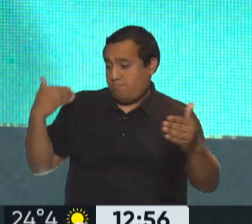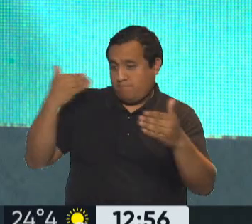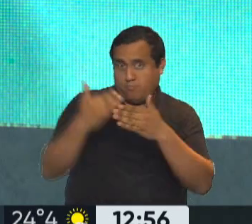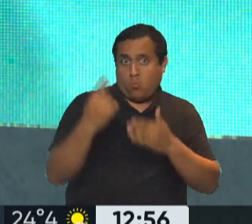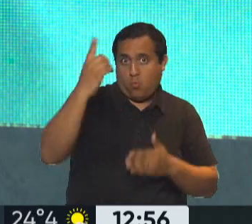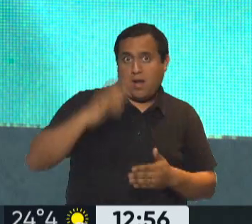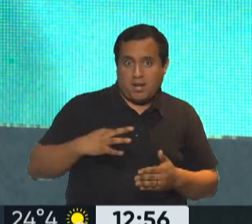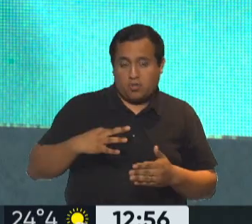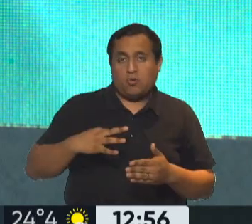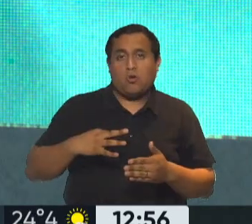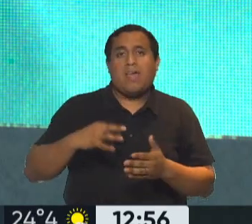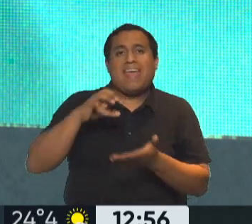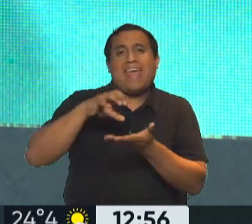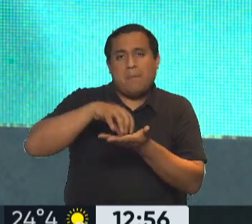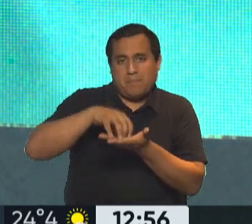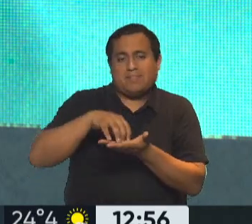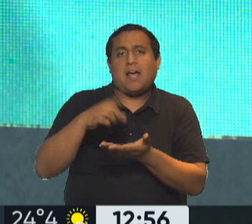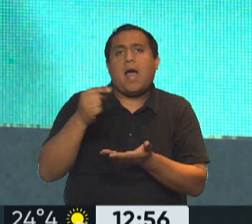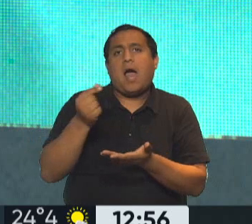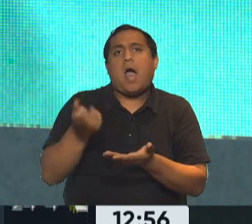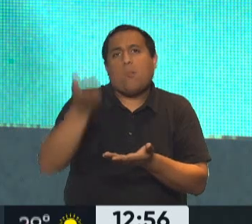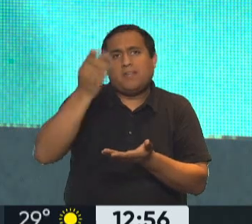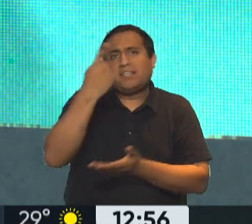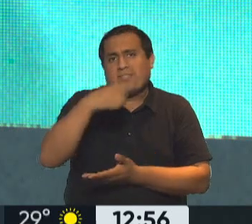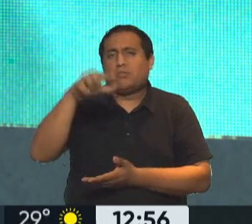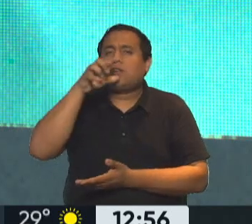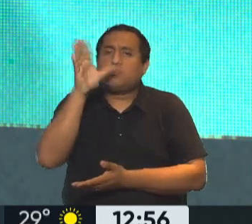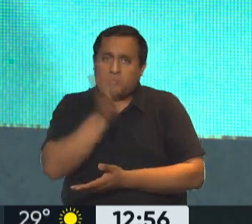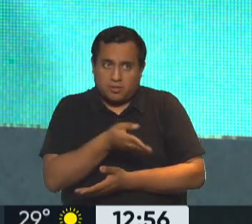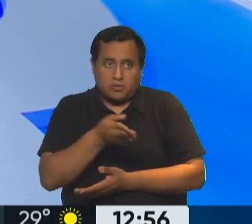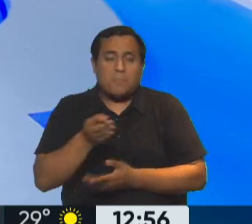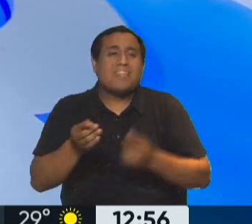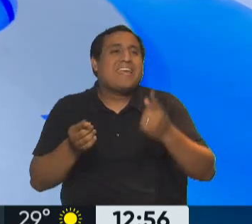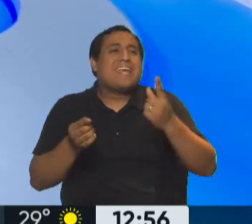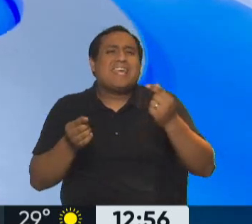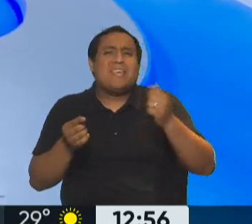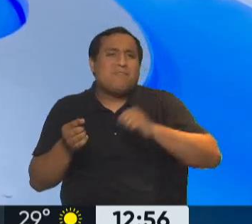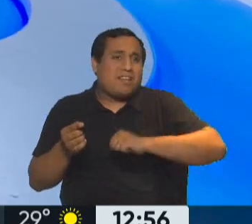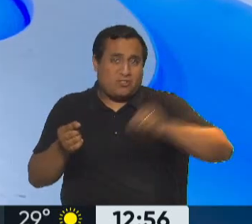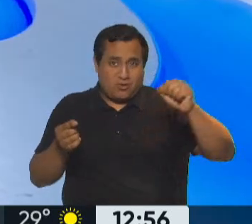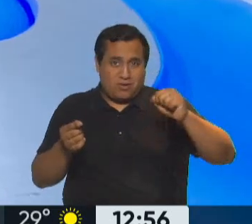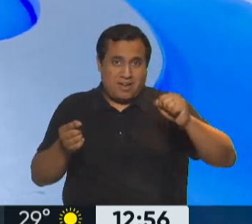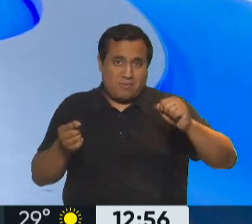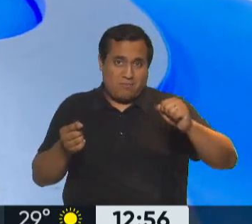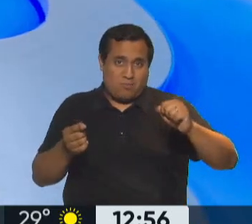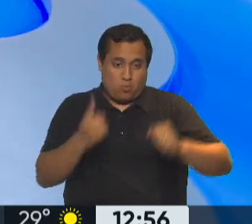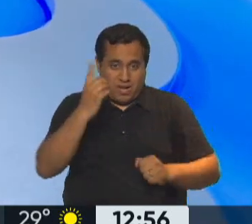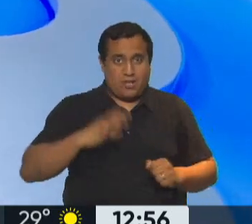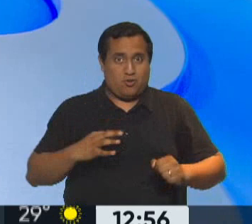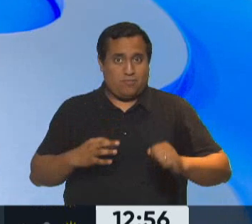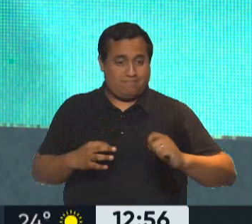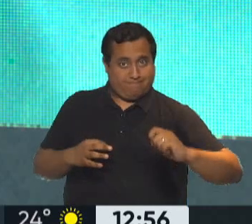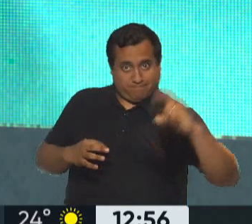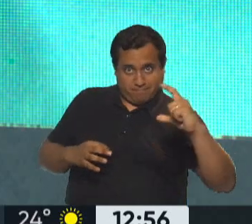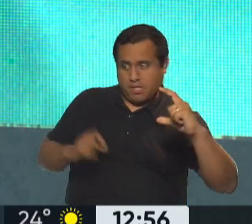medicina prepaga del 114%, que supera en 20% el índice anualizado de inflación, y lo que señala la